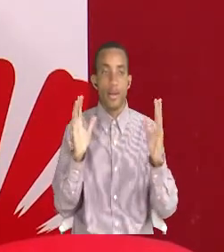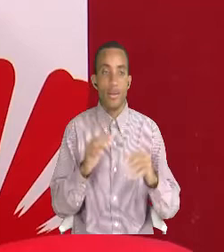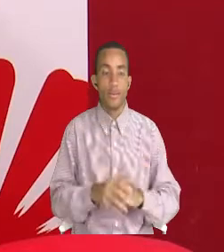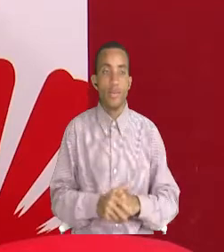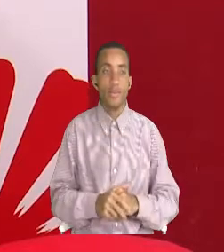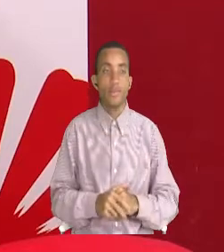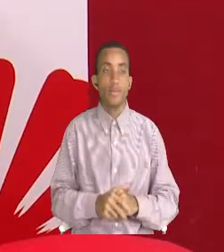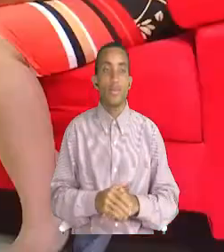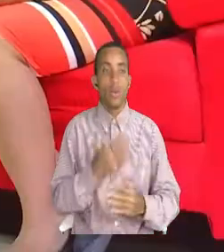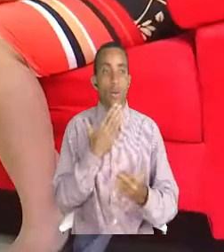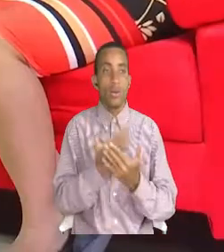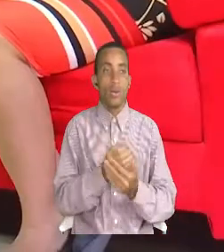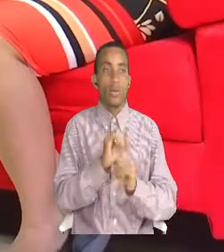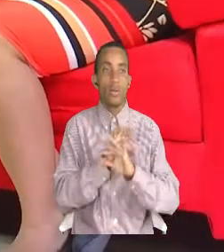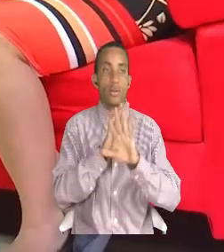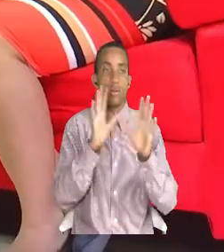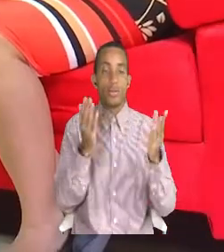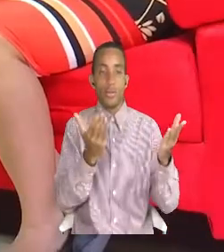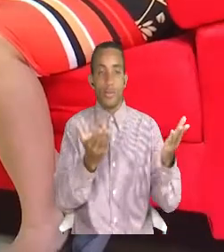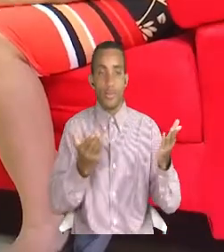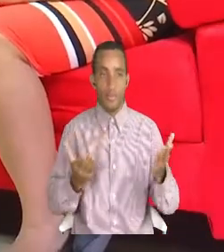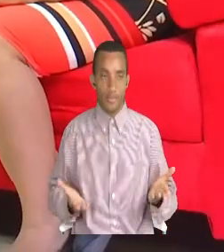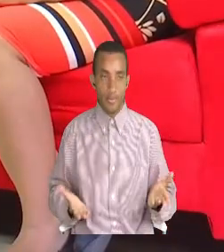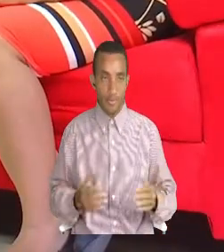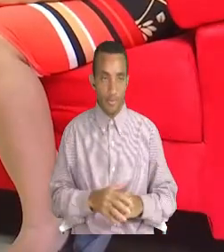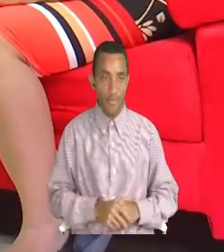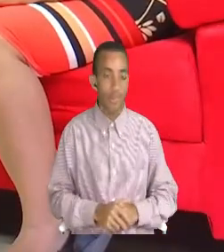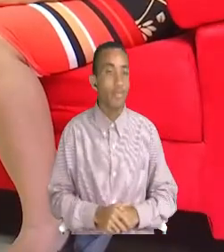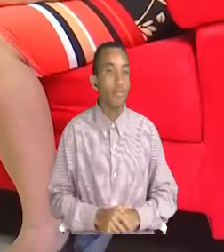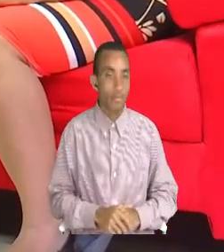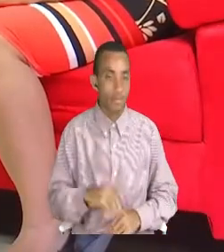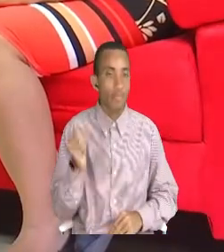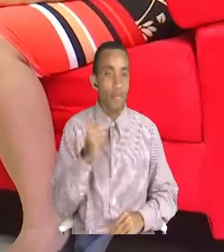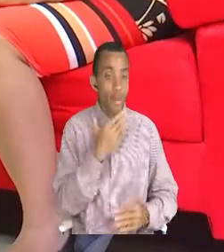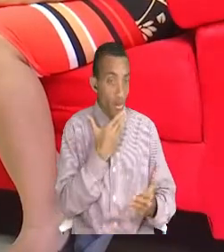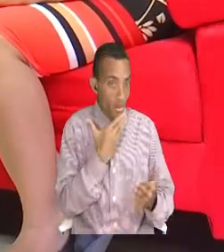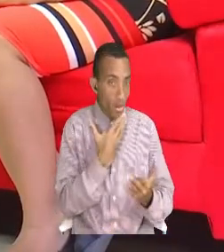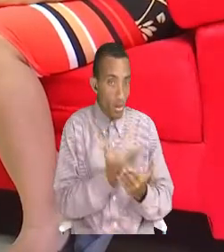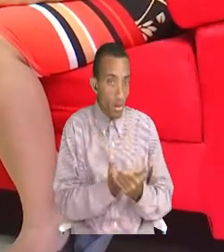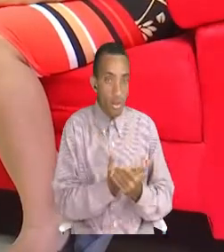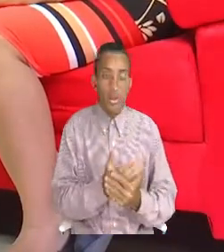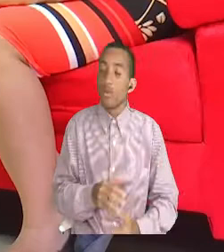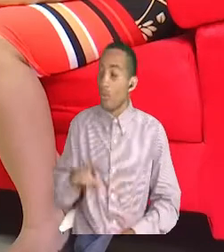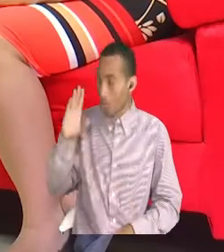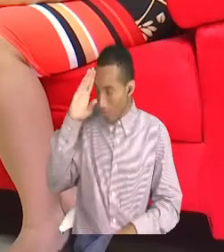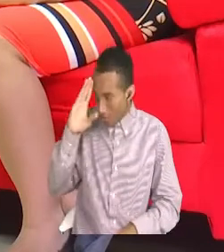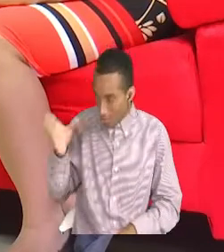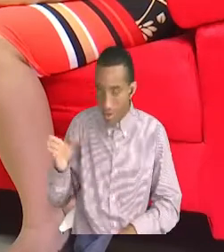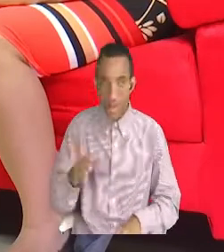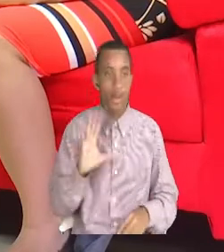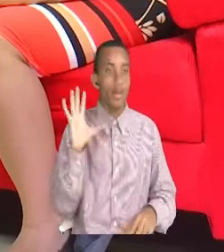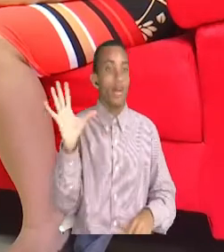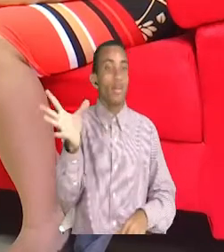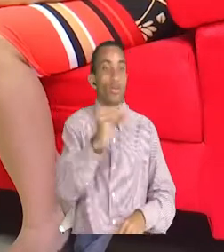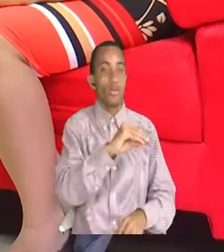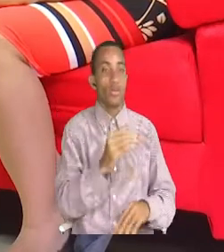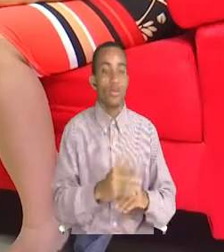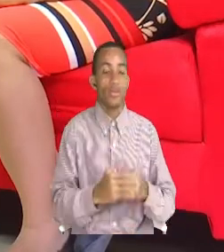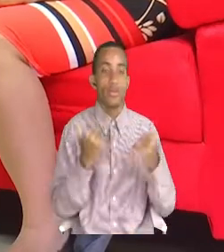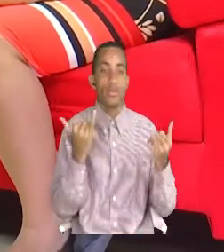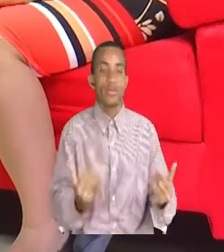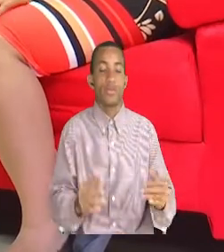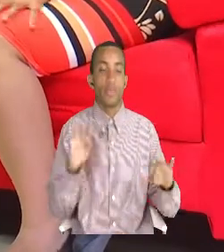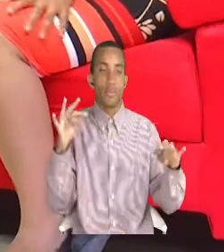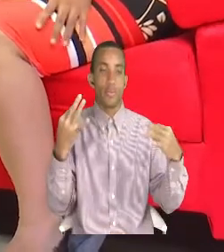Diana, muy buenos días y bienvenida a su casa. Claro que sí, mil gracias, Jennifer. Hola, Kiara, ¿cómo está? Buenos días a todos los televidentes que nos vienen en casa en este